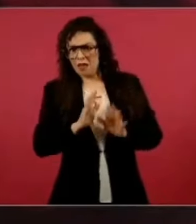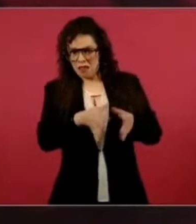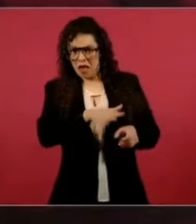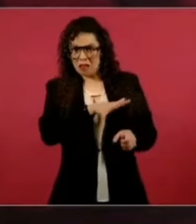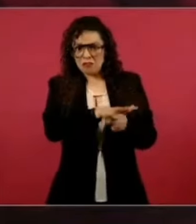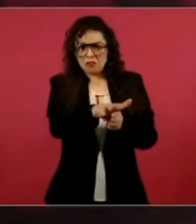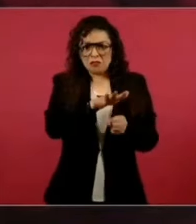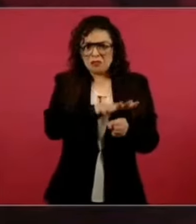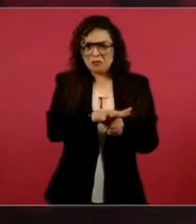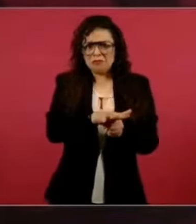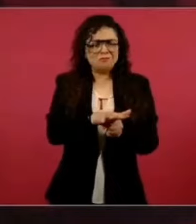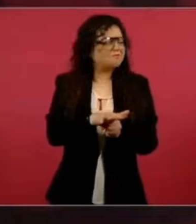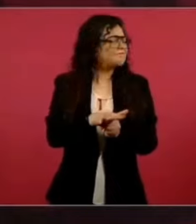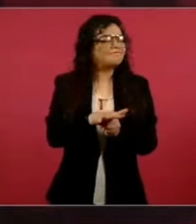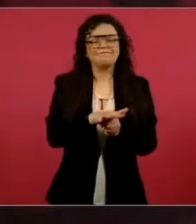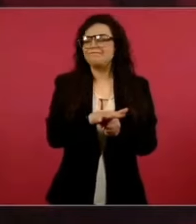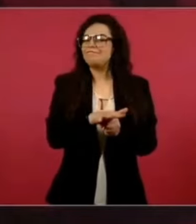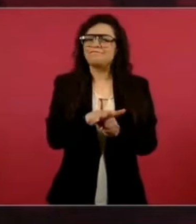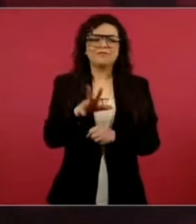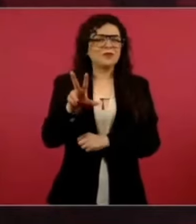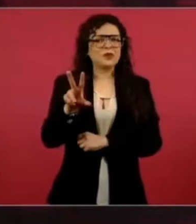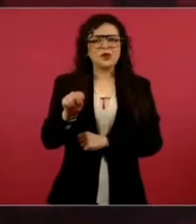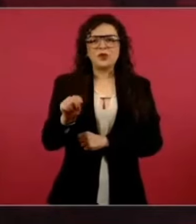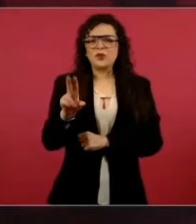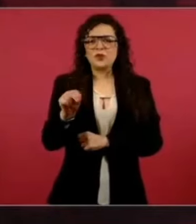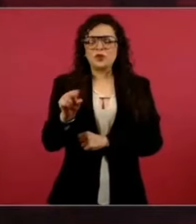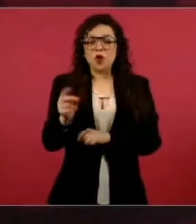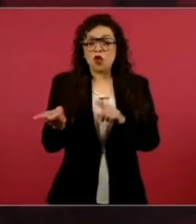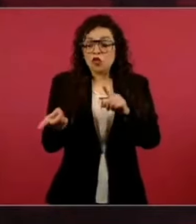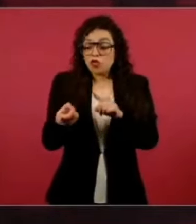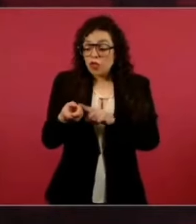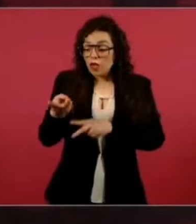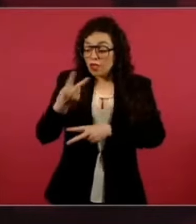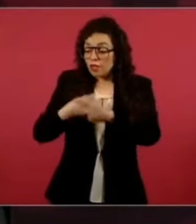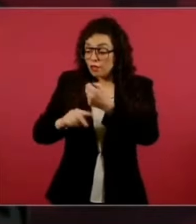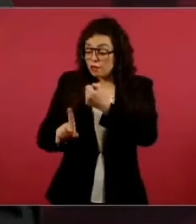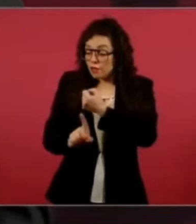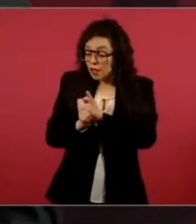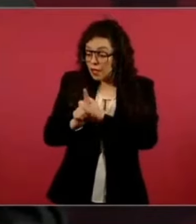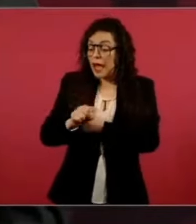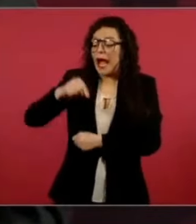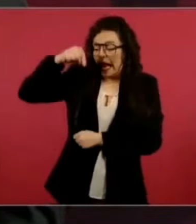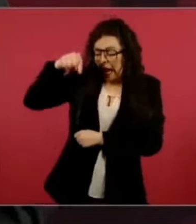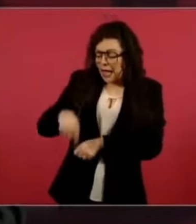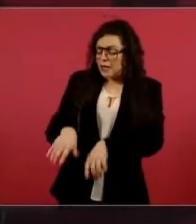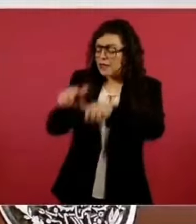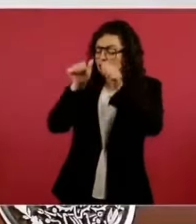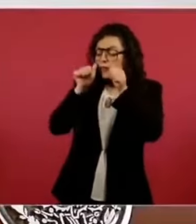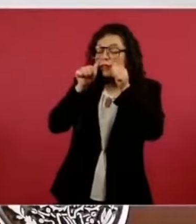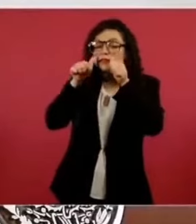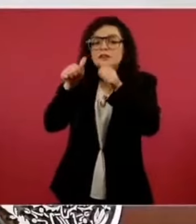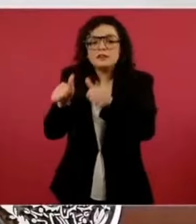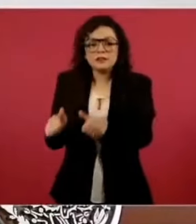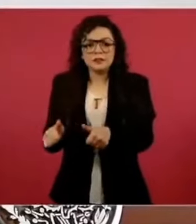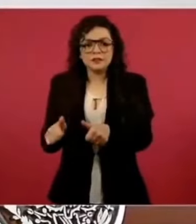las causas partir de que el ser humano no nace